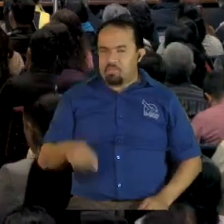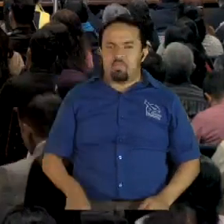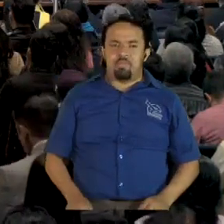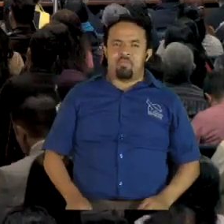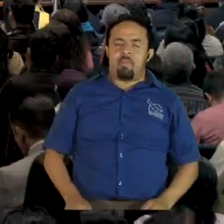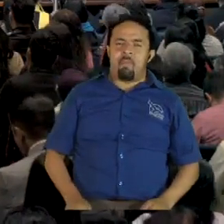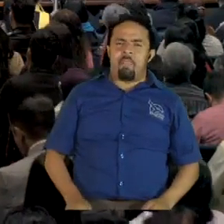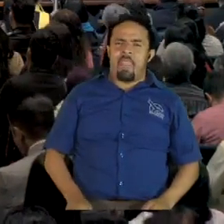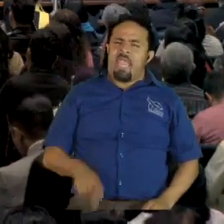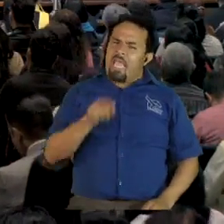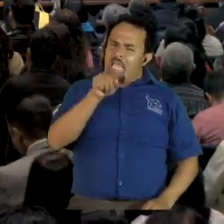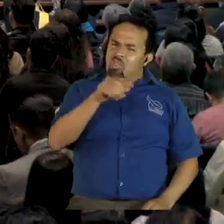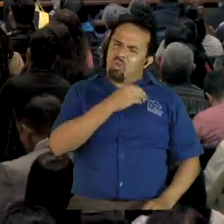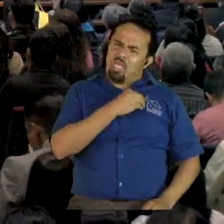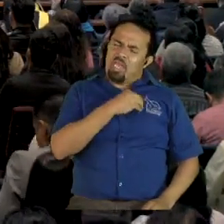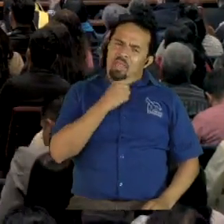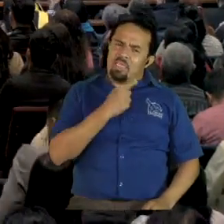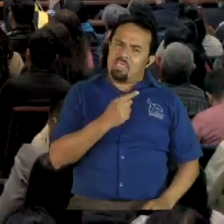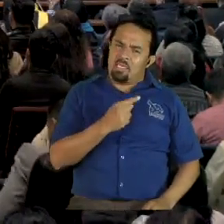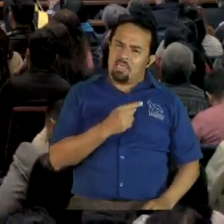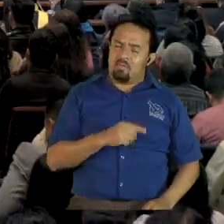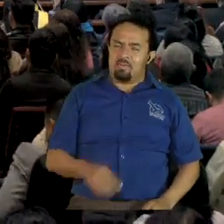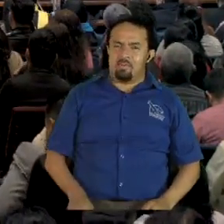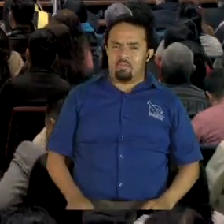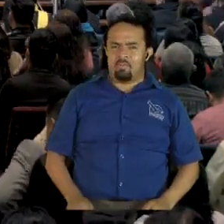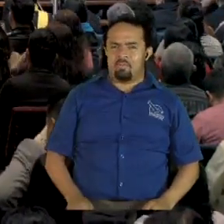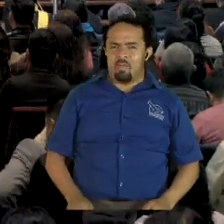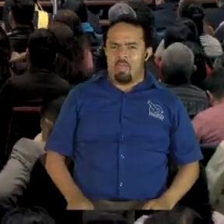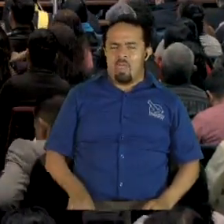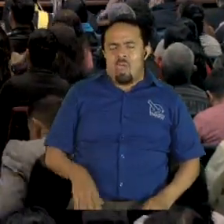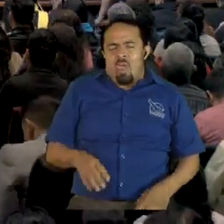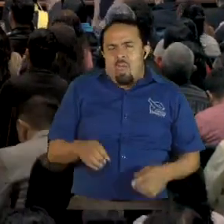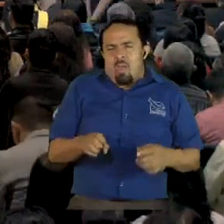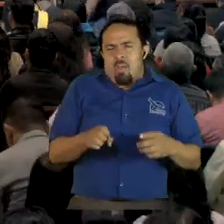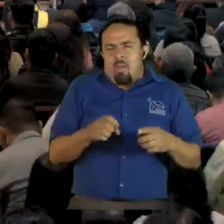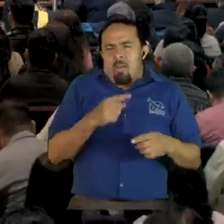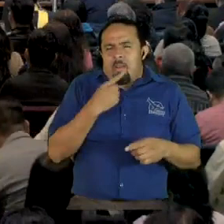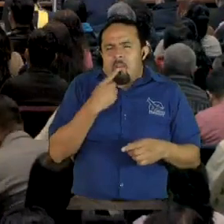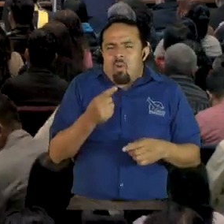A ver. Eso quiere decir que, solo por poner